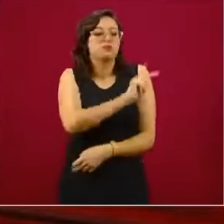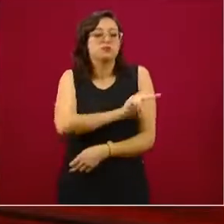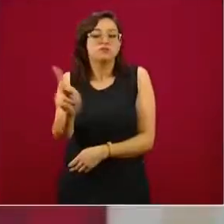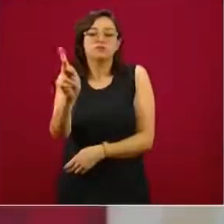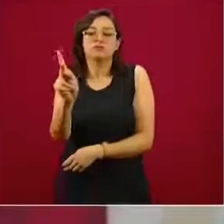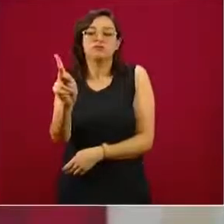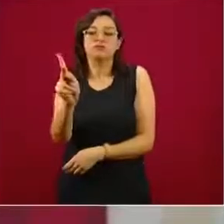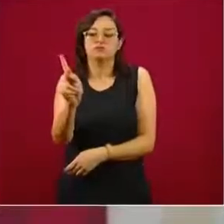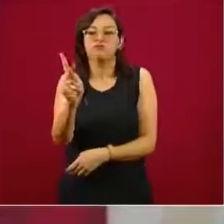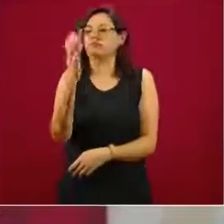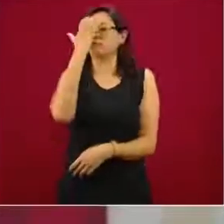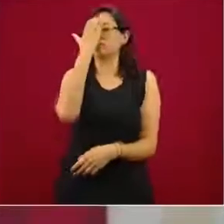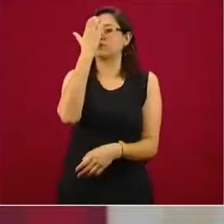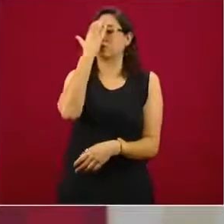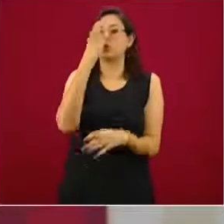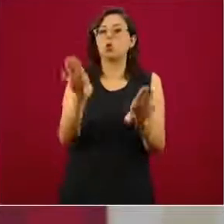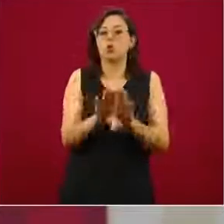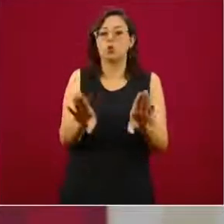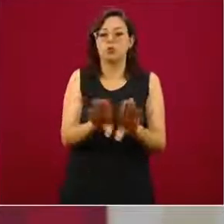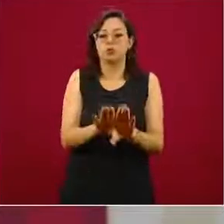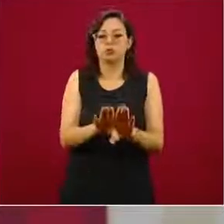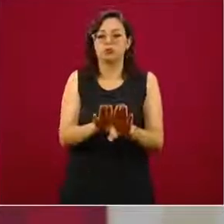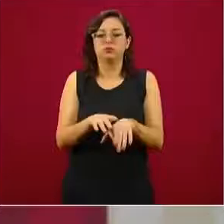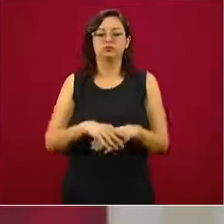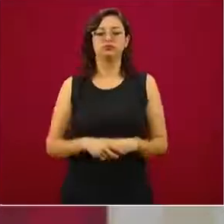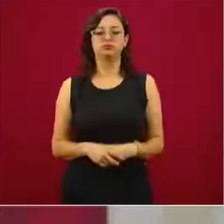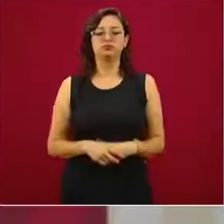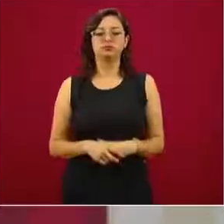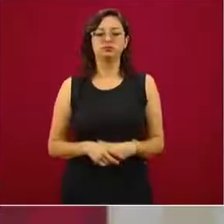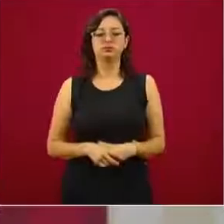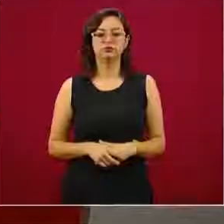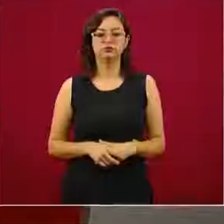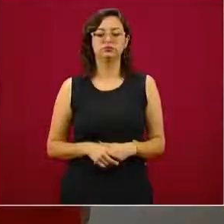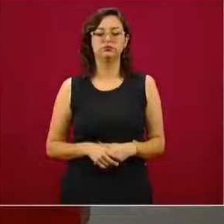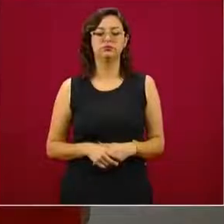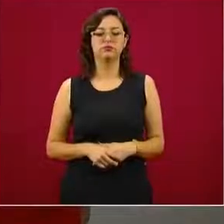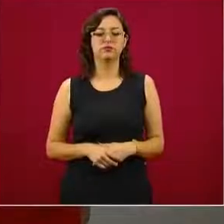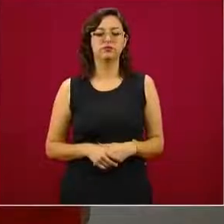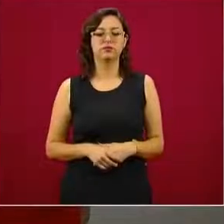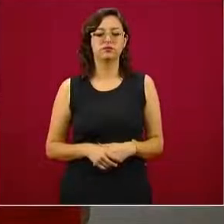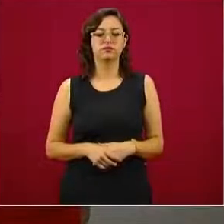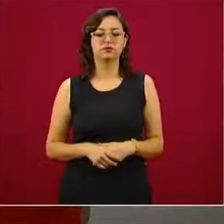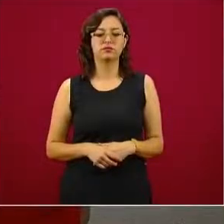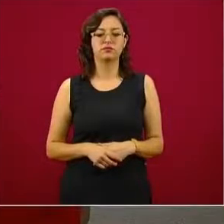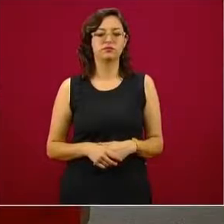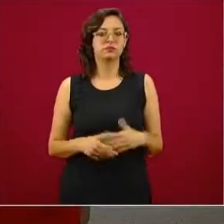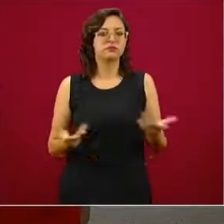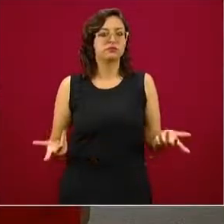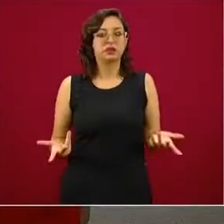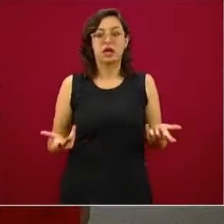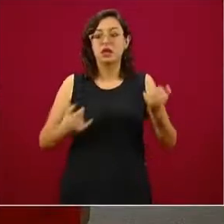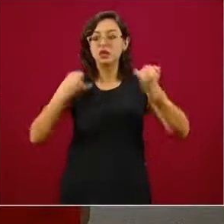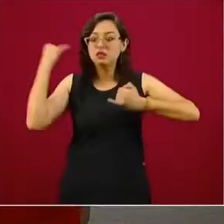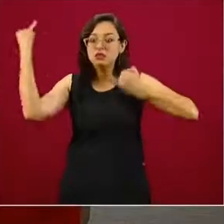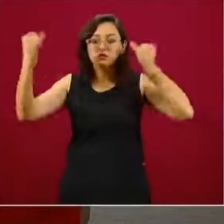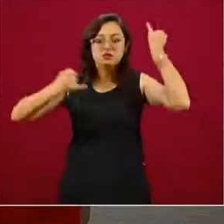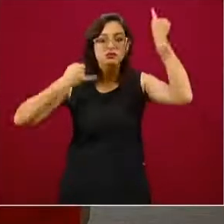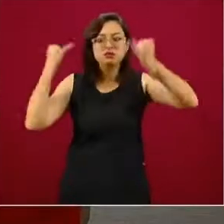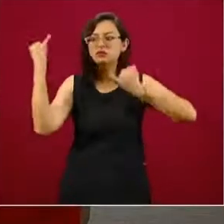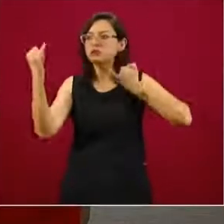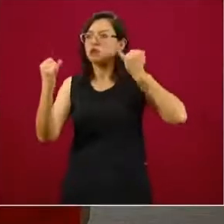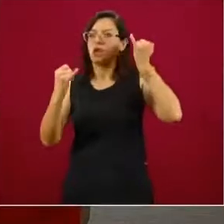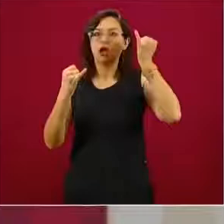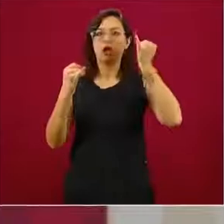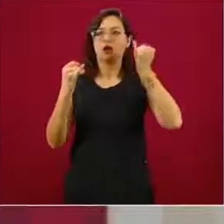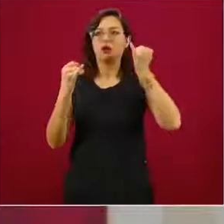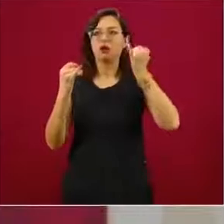sepa qué es lo que tiene que hacer. No vamos a hacer cosas sofisticadas, vamos a